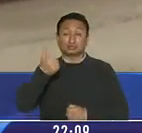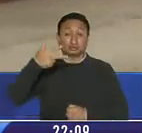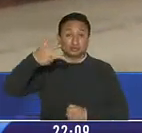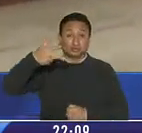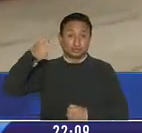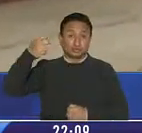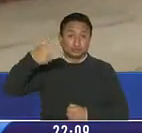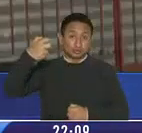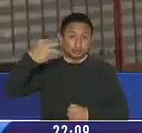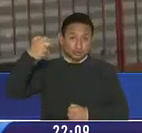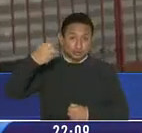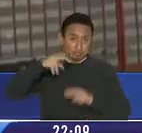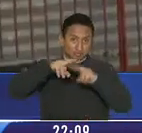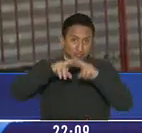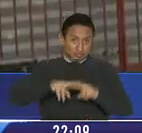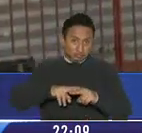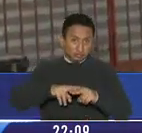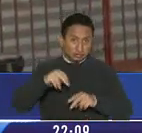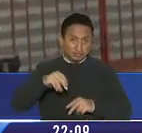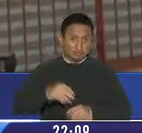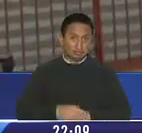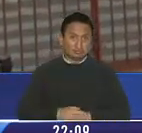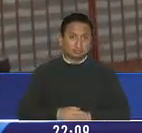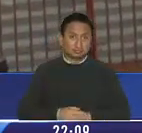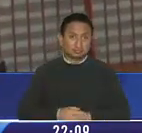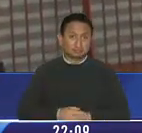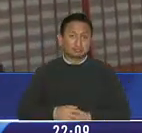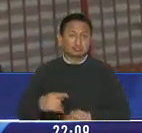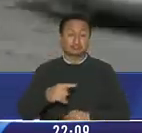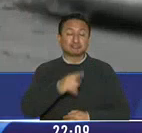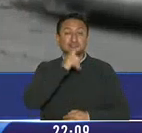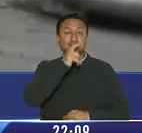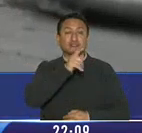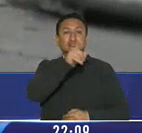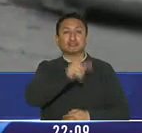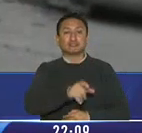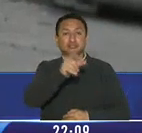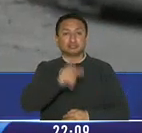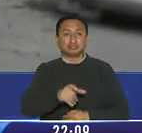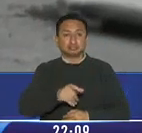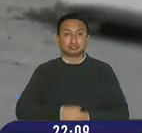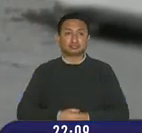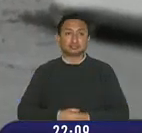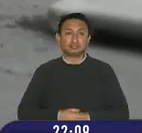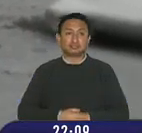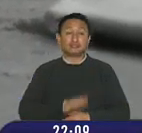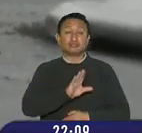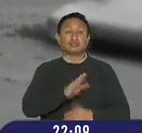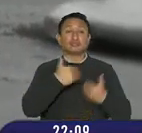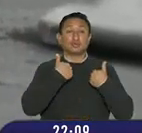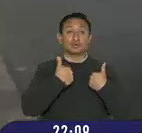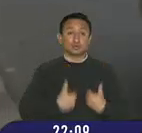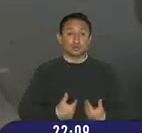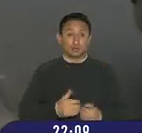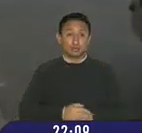cámaras de videovigilancia instaladas en el sector para poder identificar a los sicarios. El cuerpo de Bravo